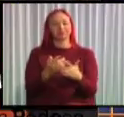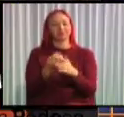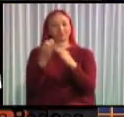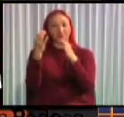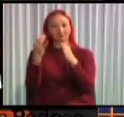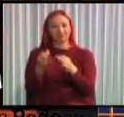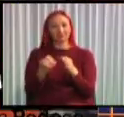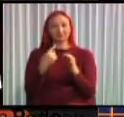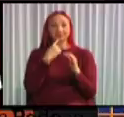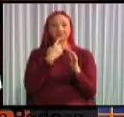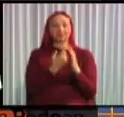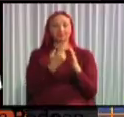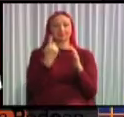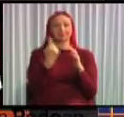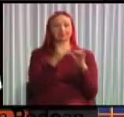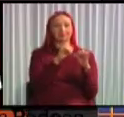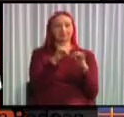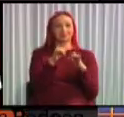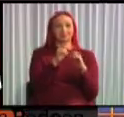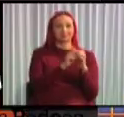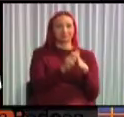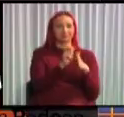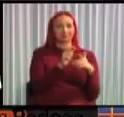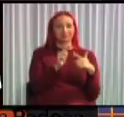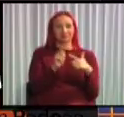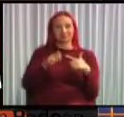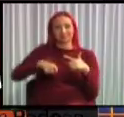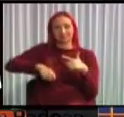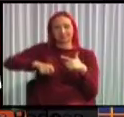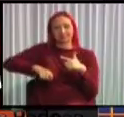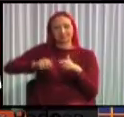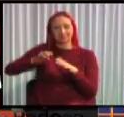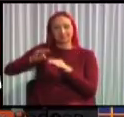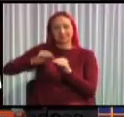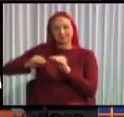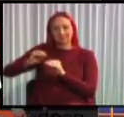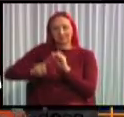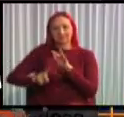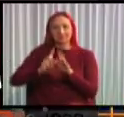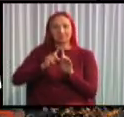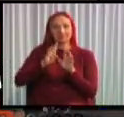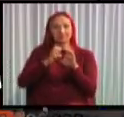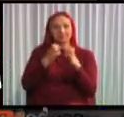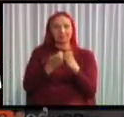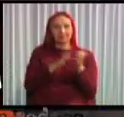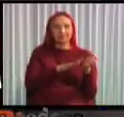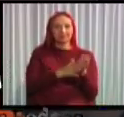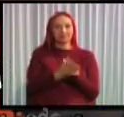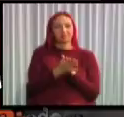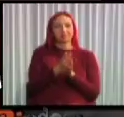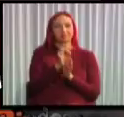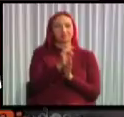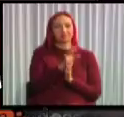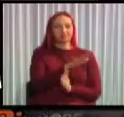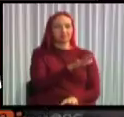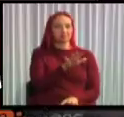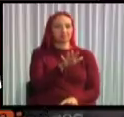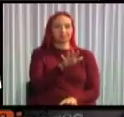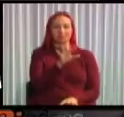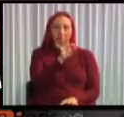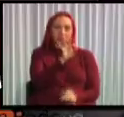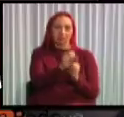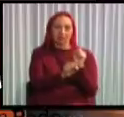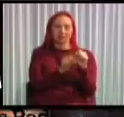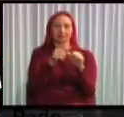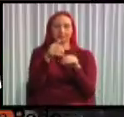Oficial, digamos, jugaba siempre en mejenguitas de la escuela, en mejenguitas de ahí, del barrio, pero en un equipo fue como a la edad de 8 o 9 años y a partir